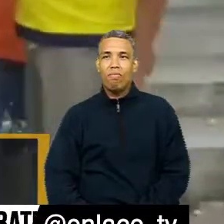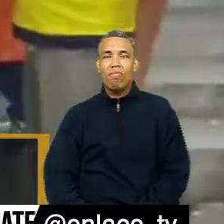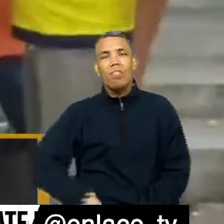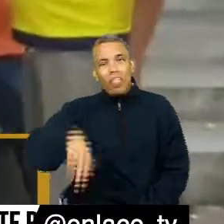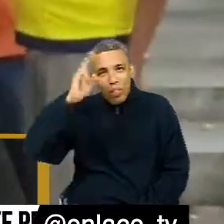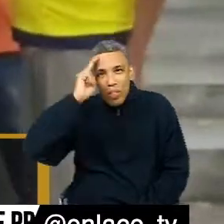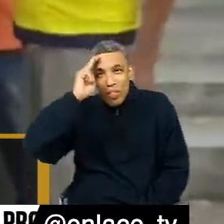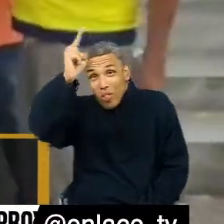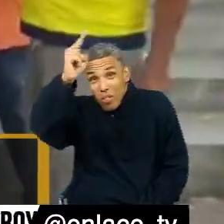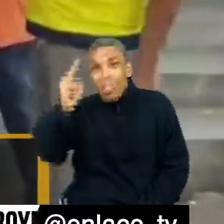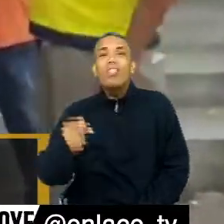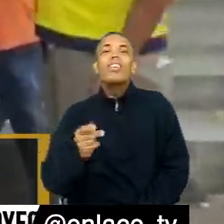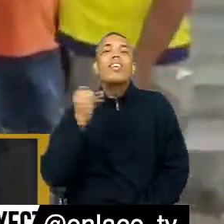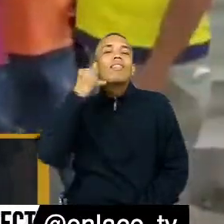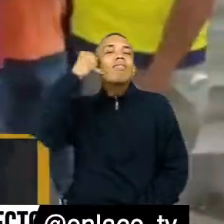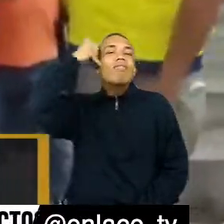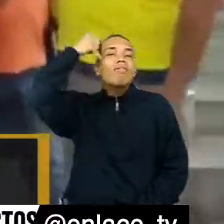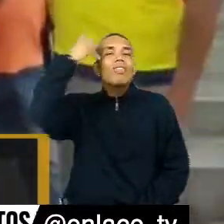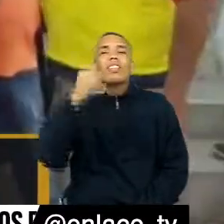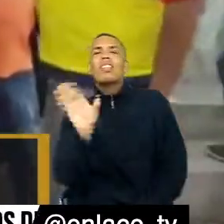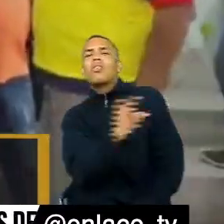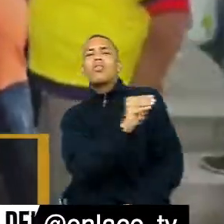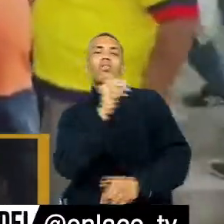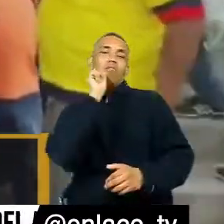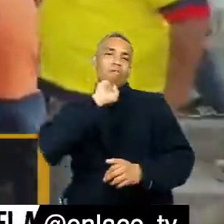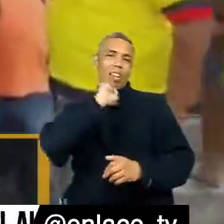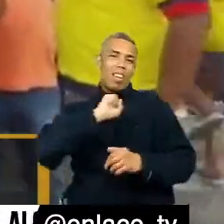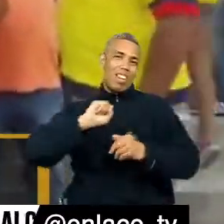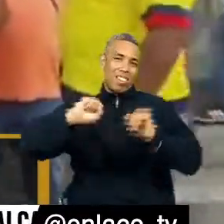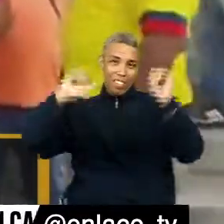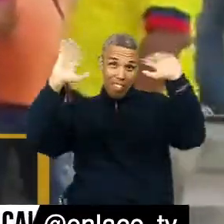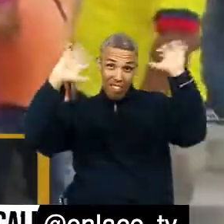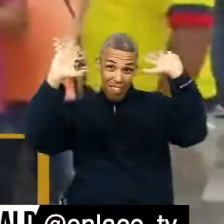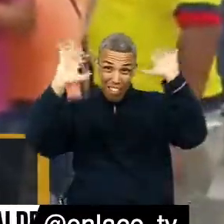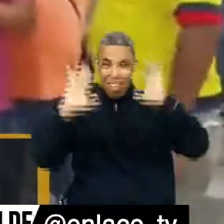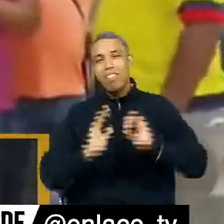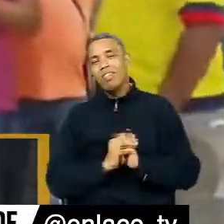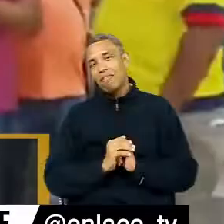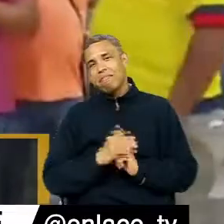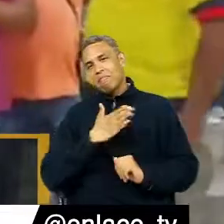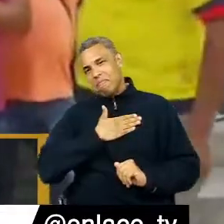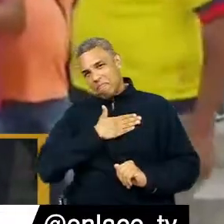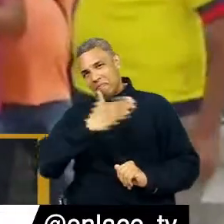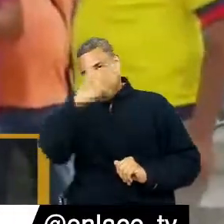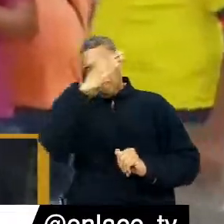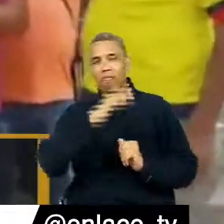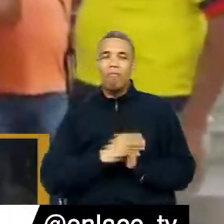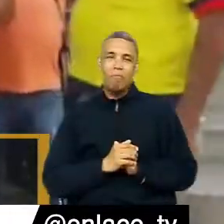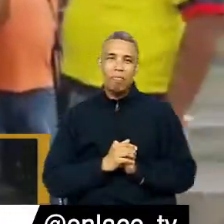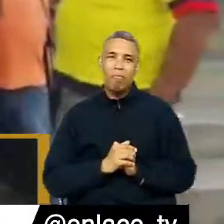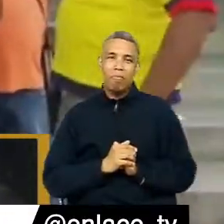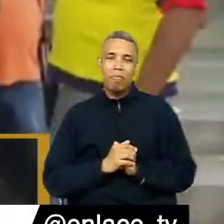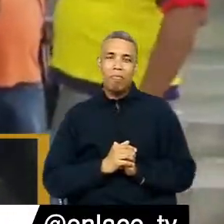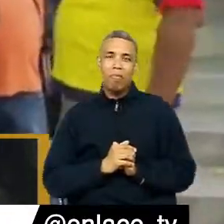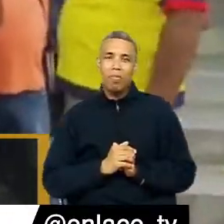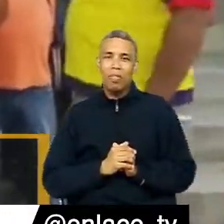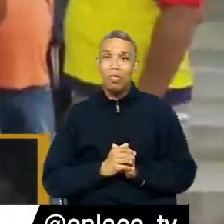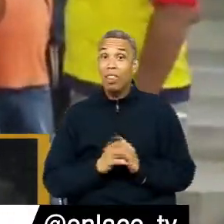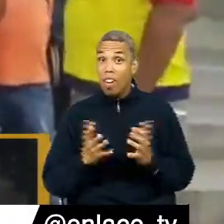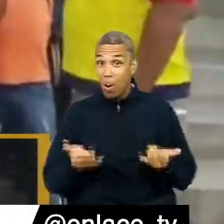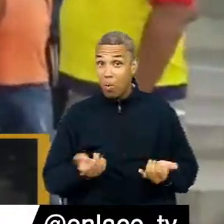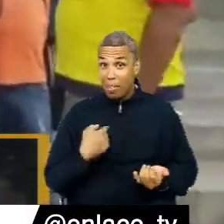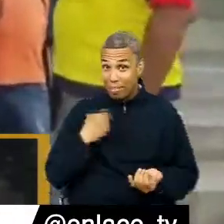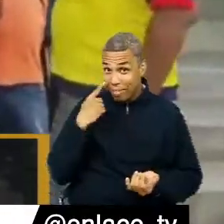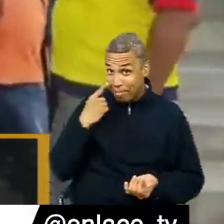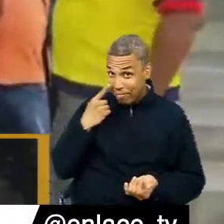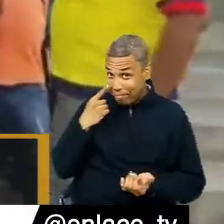Hola, Yaní, ¿qué tal? Buenas tardes, saludos para usted y todos los televidentes de Enlace Noticias en la ciudad de Barranca Bermeja. Como pueden ver una vez más